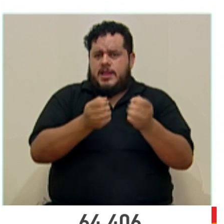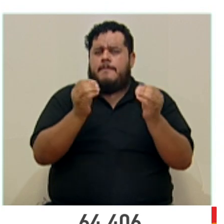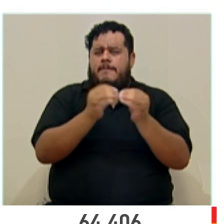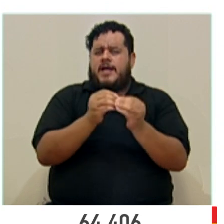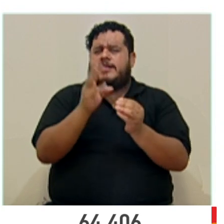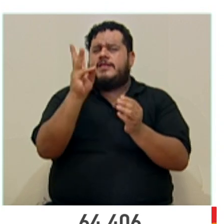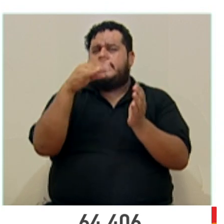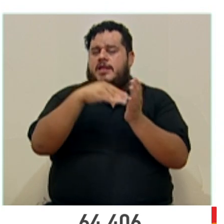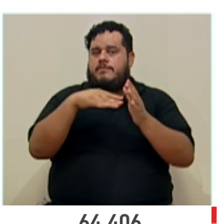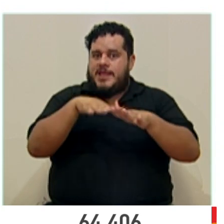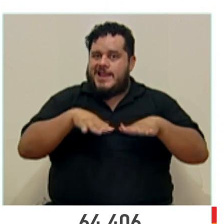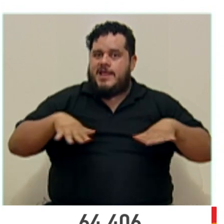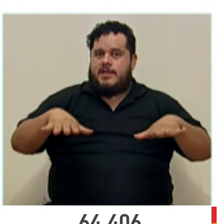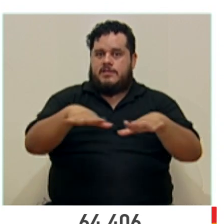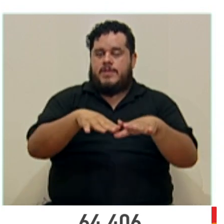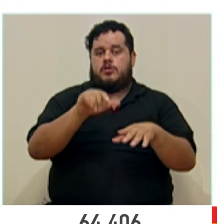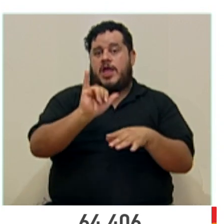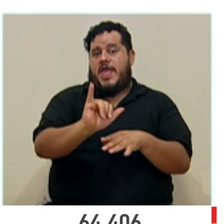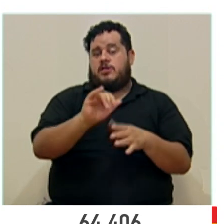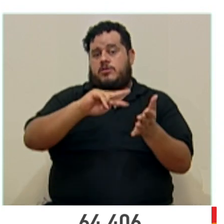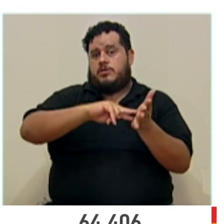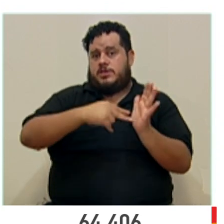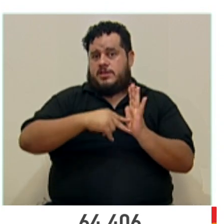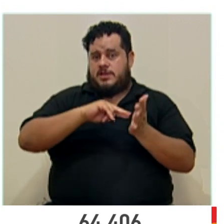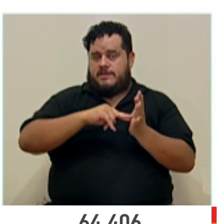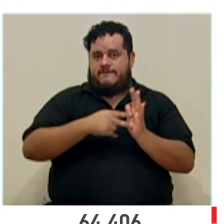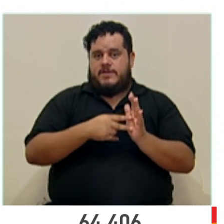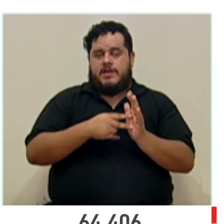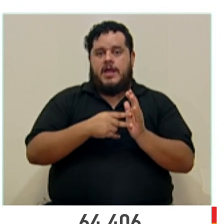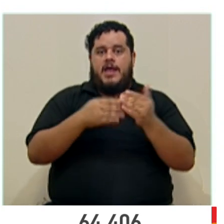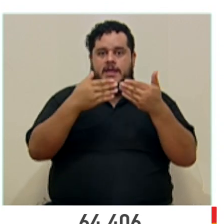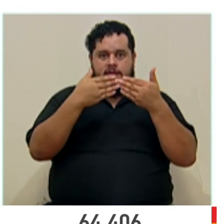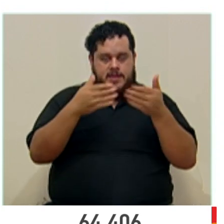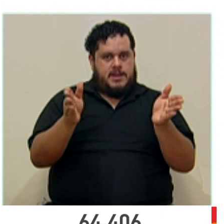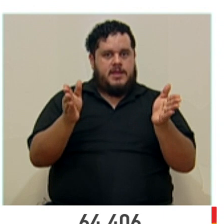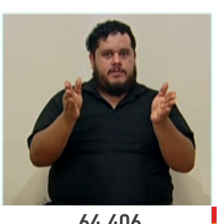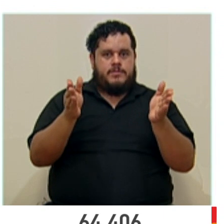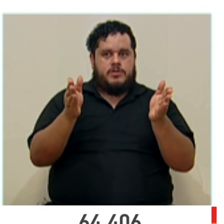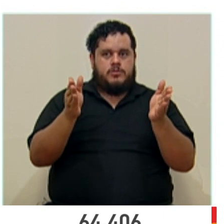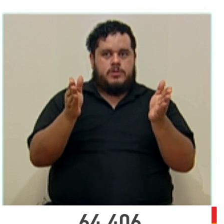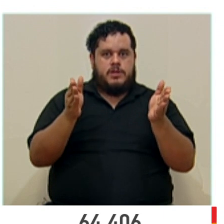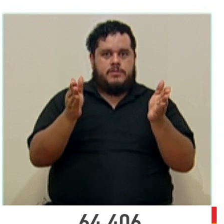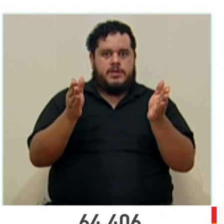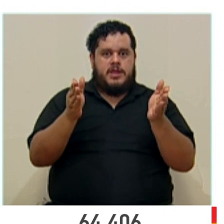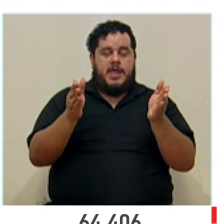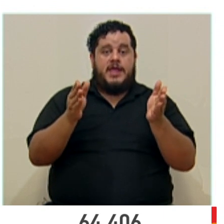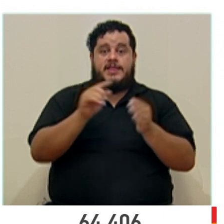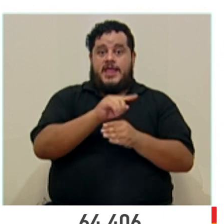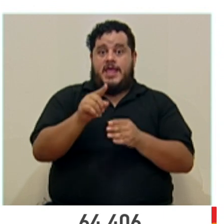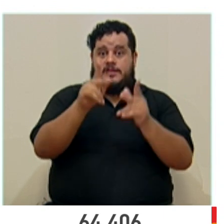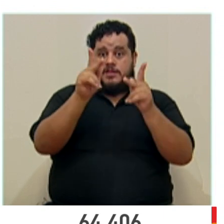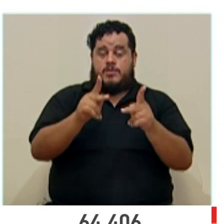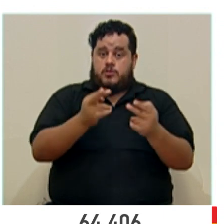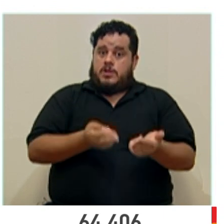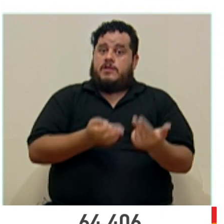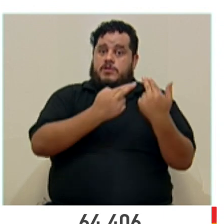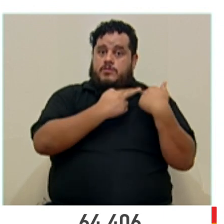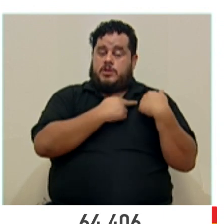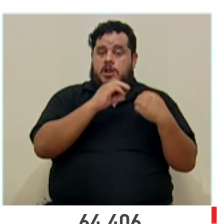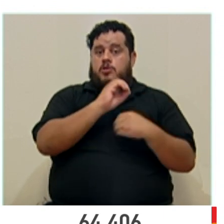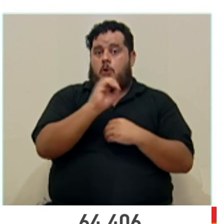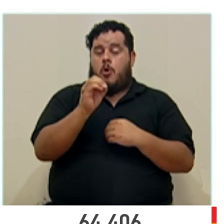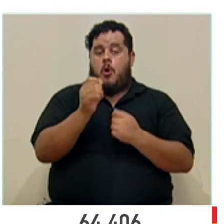6,000 espacios. Esto indica que la apertura de aquellas personas responsables